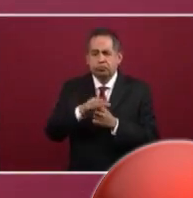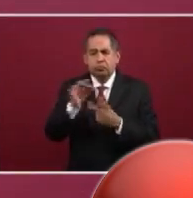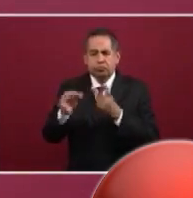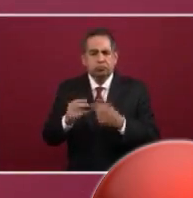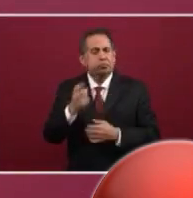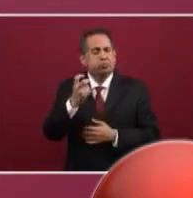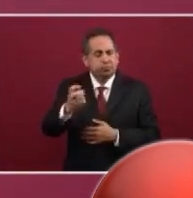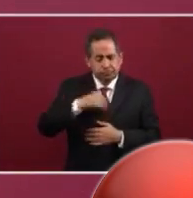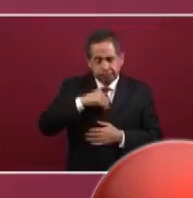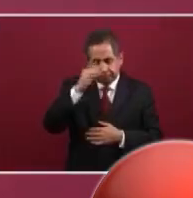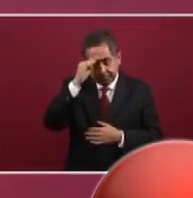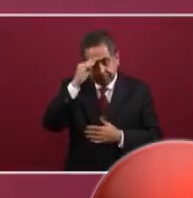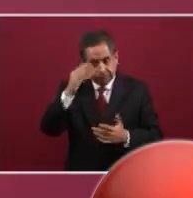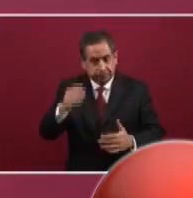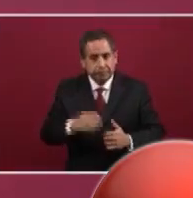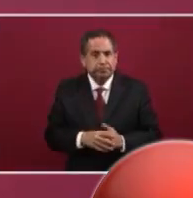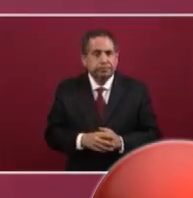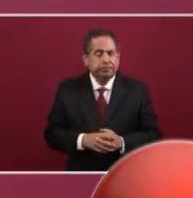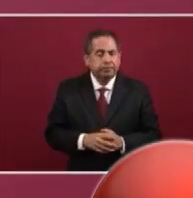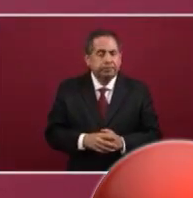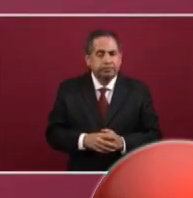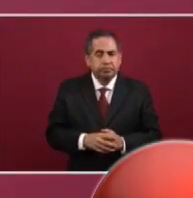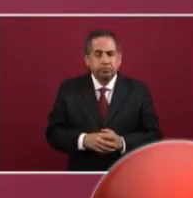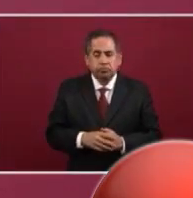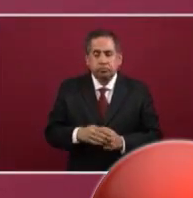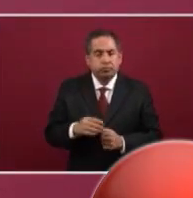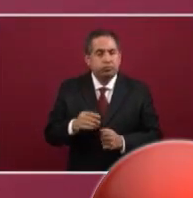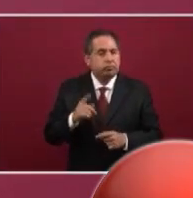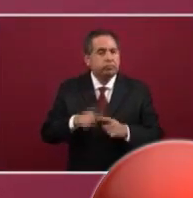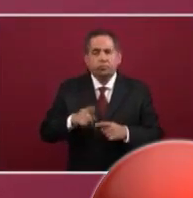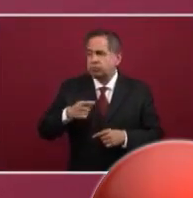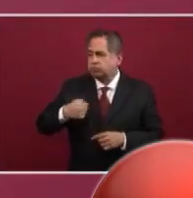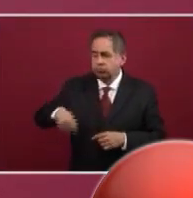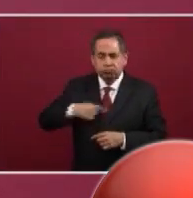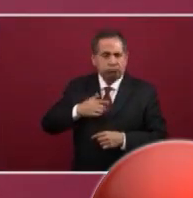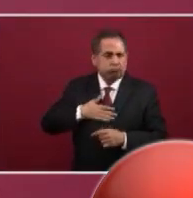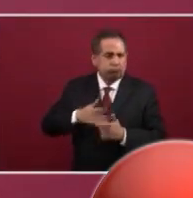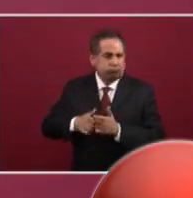Por eso tenemos la obligación